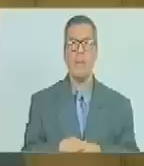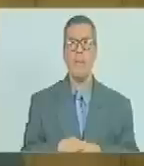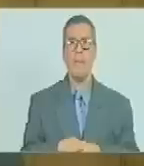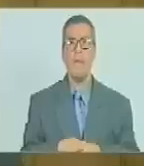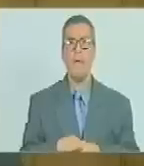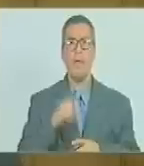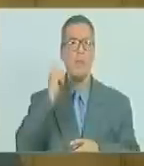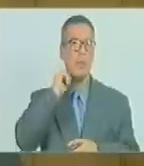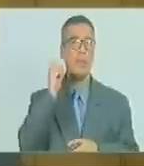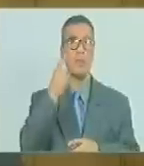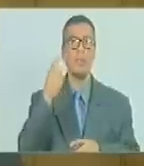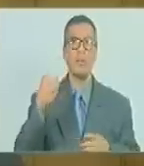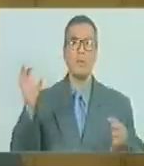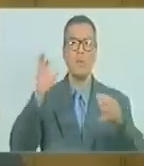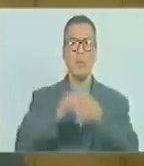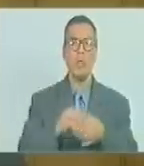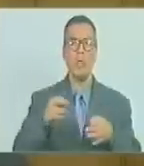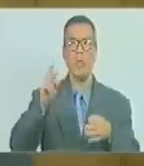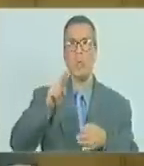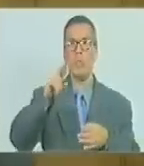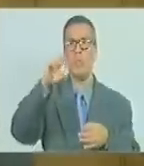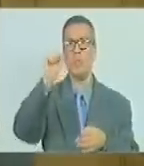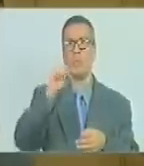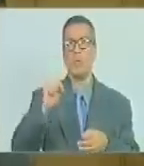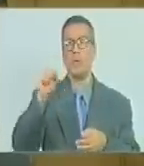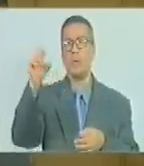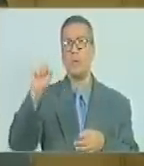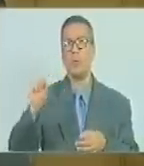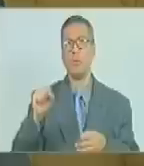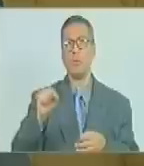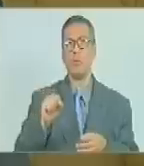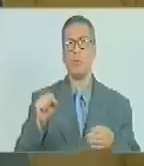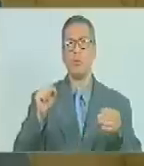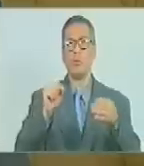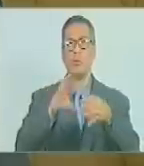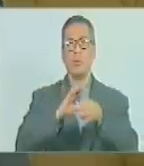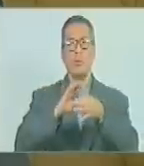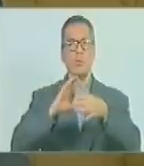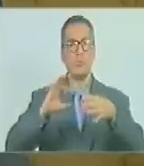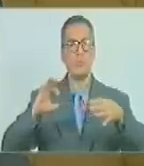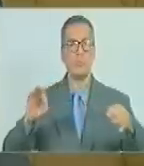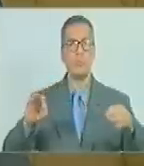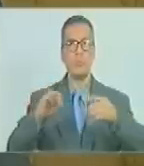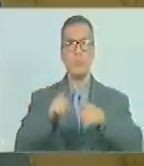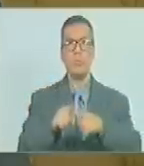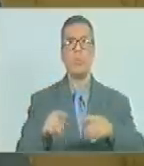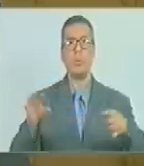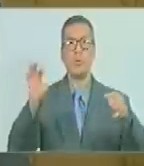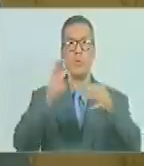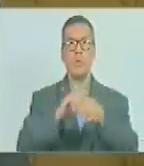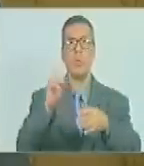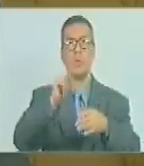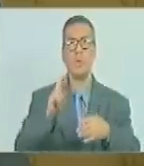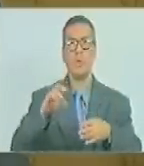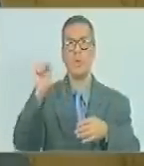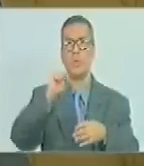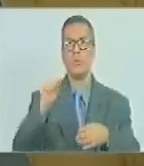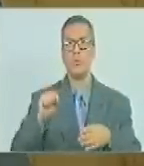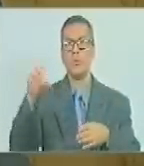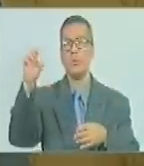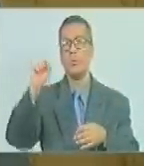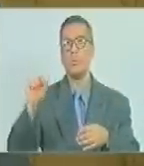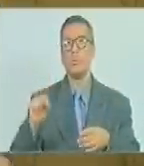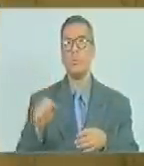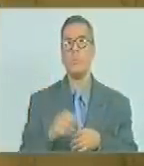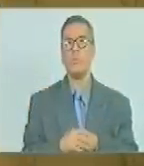la antigua Unión Soviética. Se desintegraba la Unión de Repúblicas